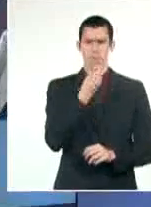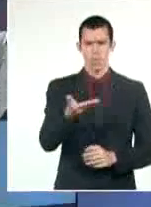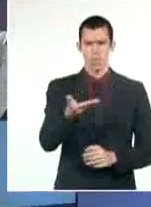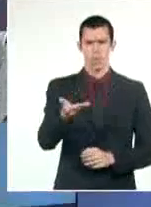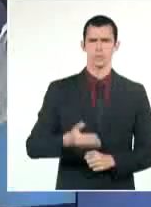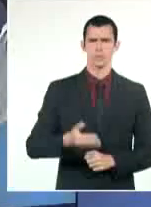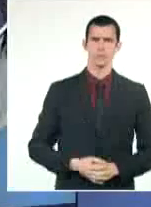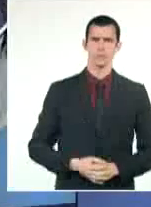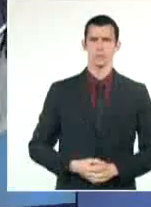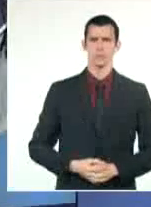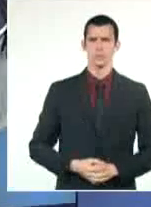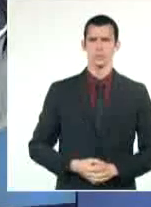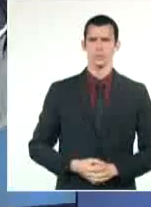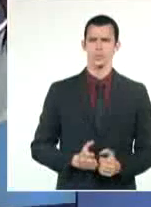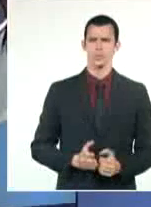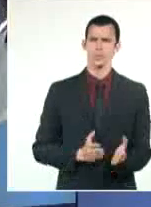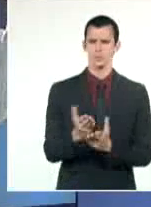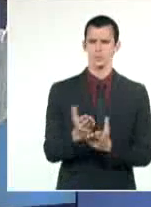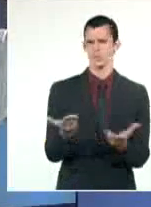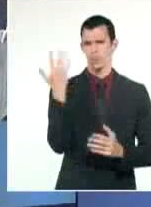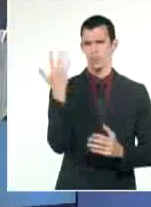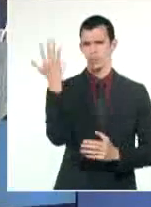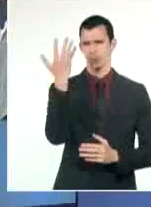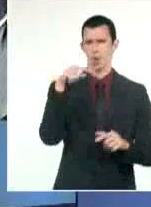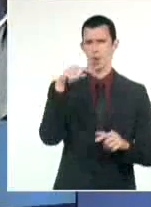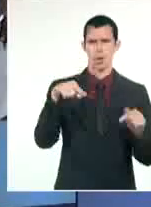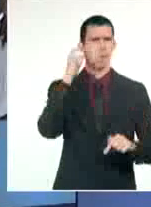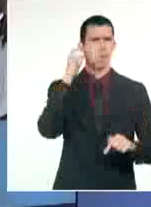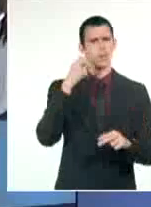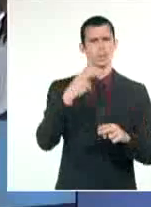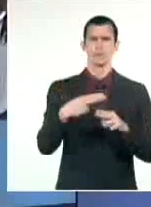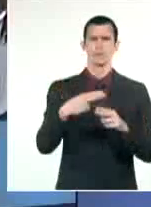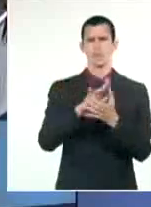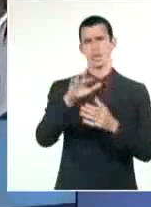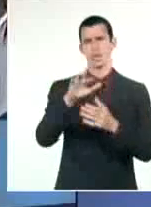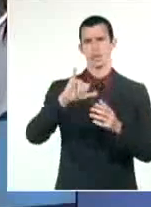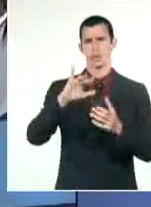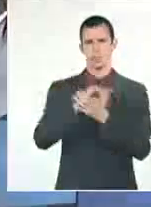Ahora continuamos con las variables meteorológicas que presenta la doctora Miriam Teresita.